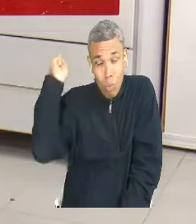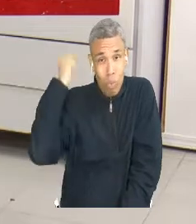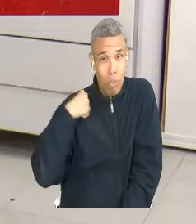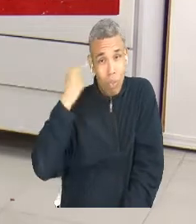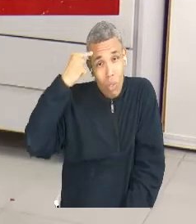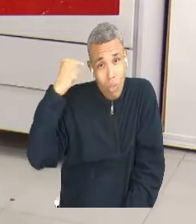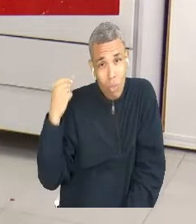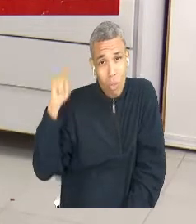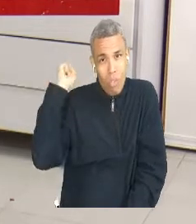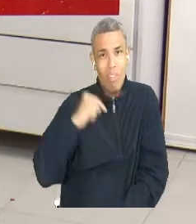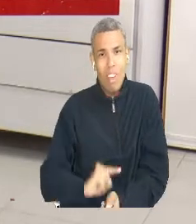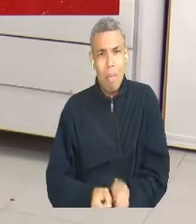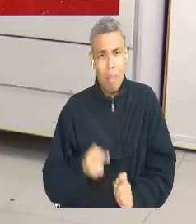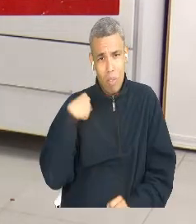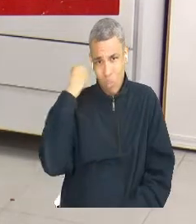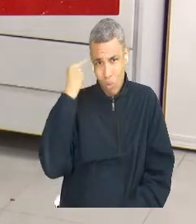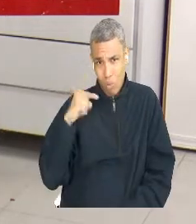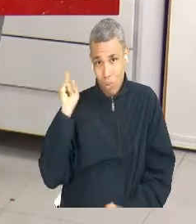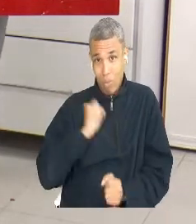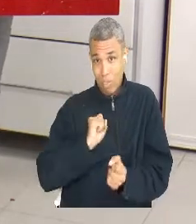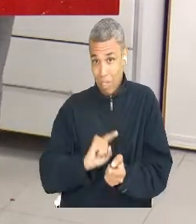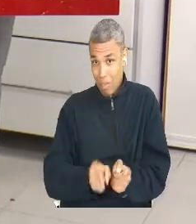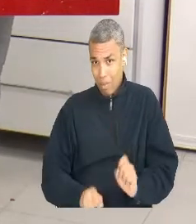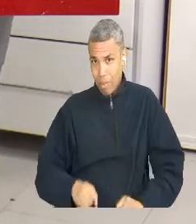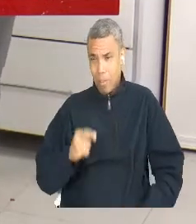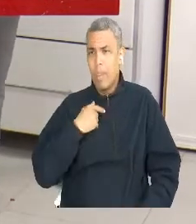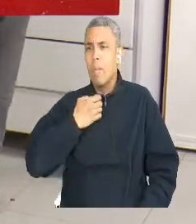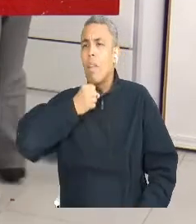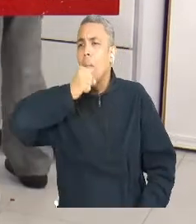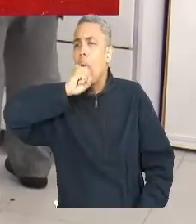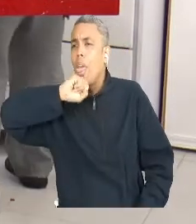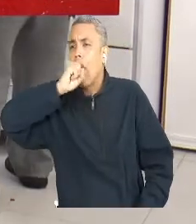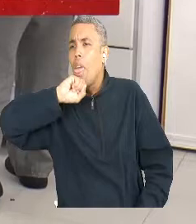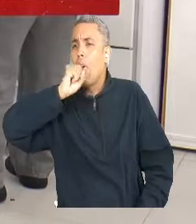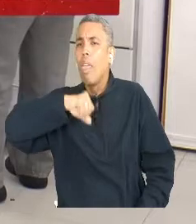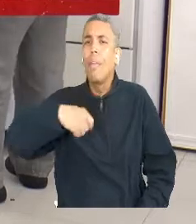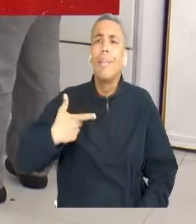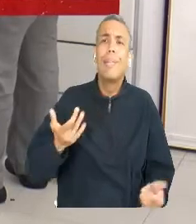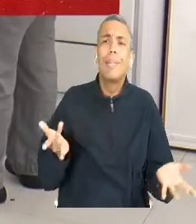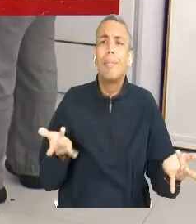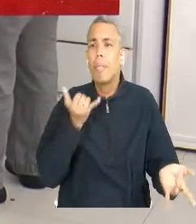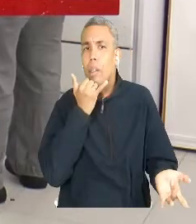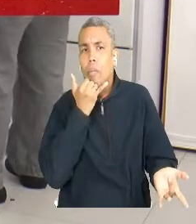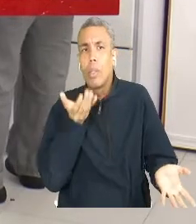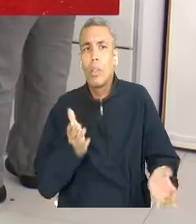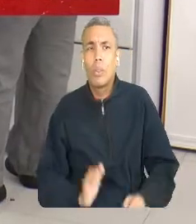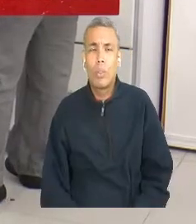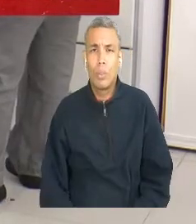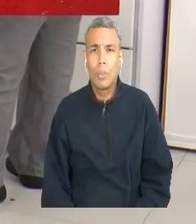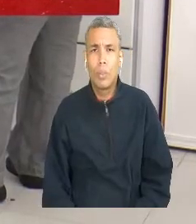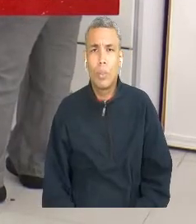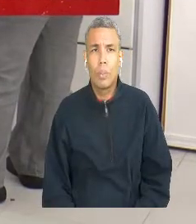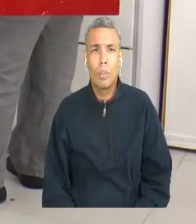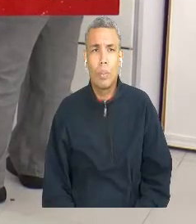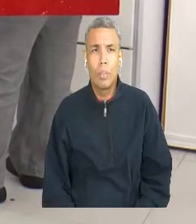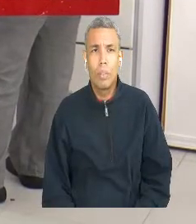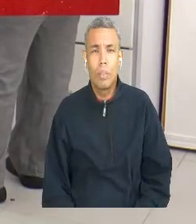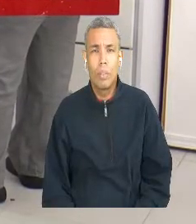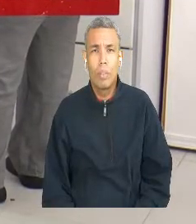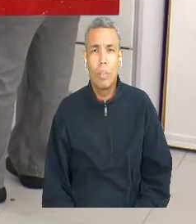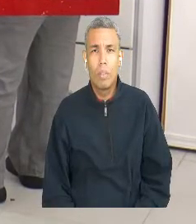helado. Alguien que por favor me diga si el helado demora en llegar. Vamos a usar de vainilla, pero a ver si de pronto llega